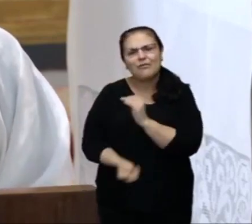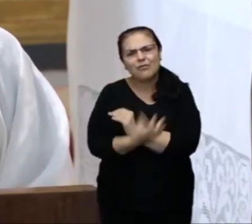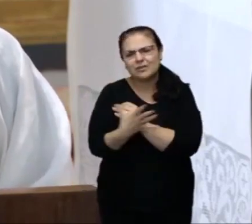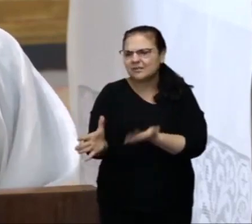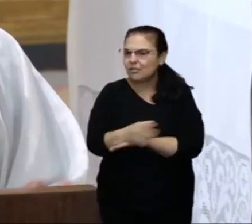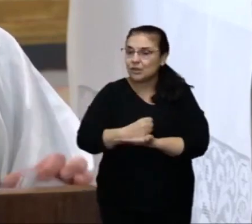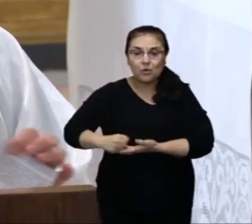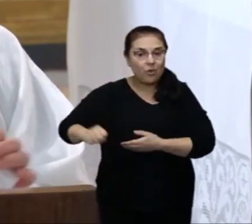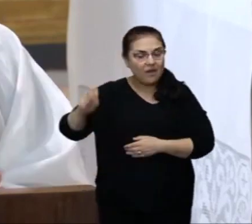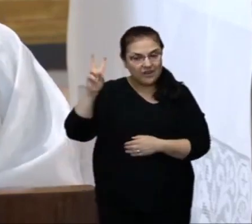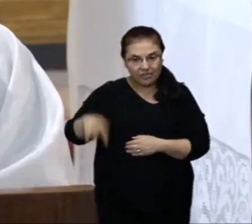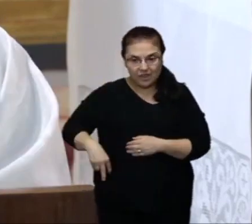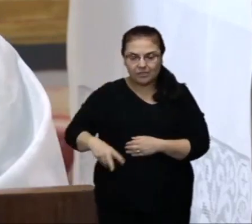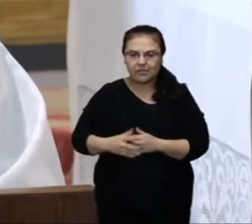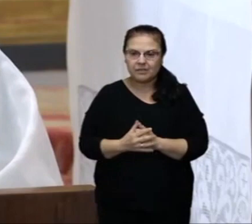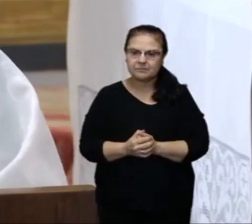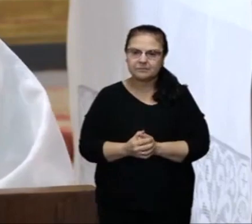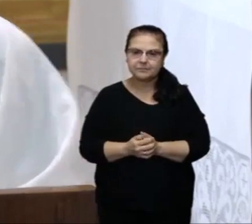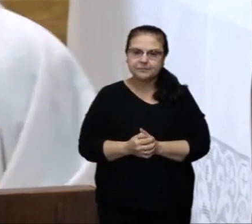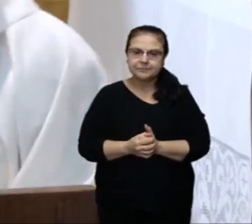verdad.